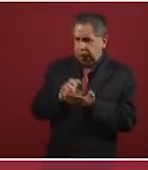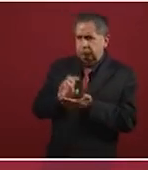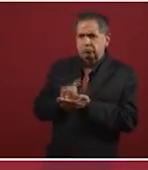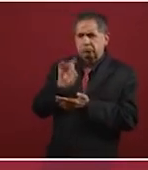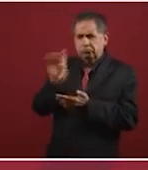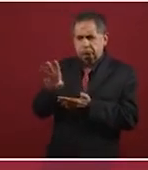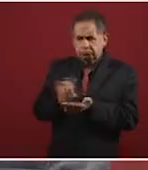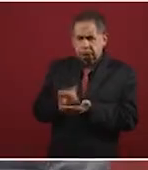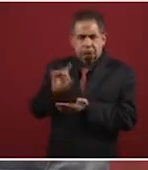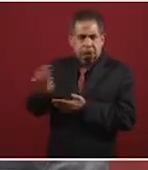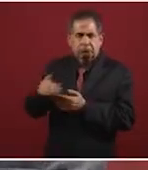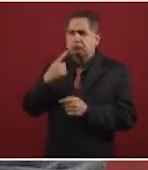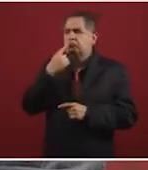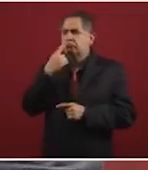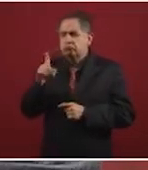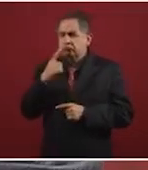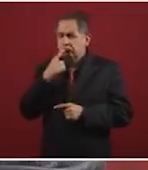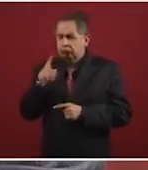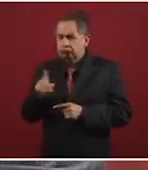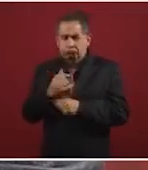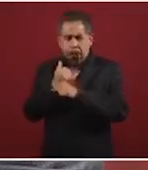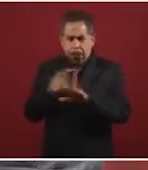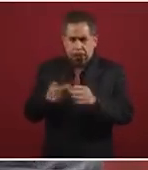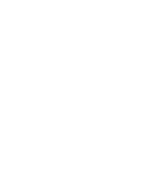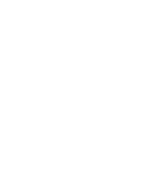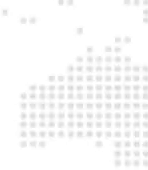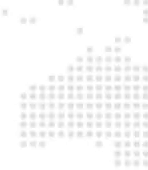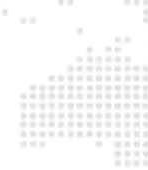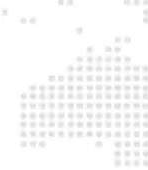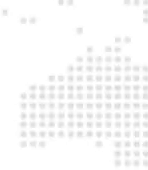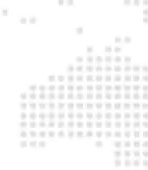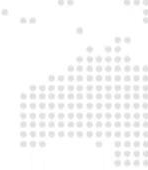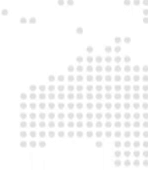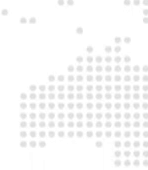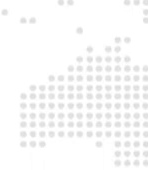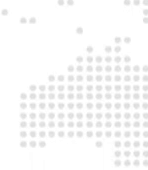las denuncias y los informes a la fiscalía